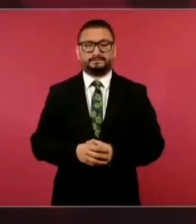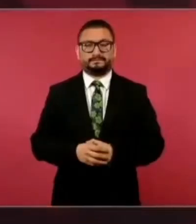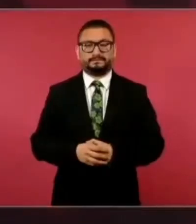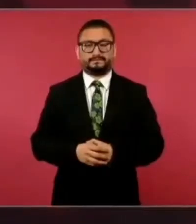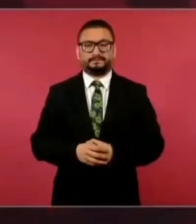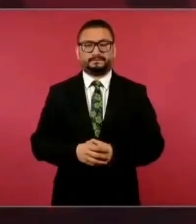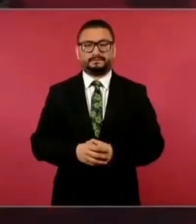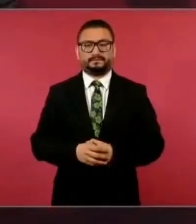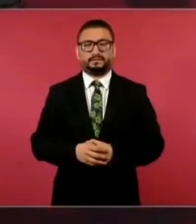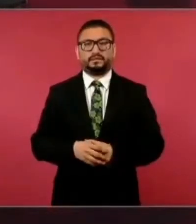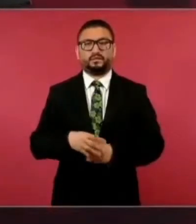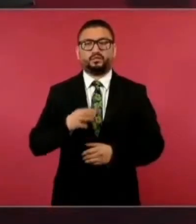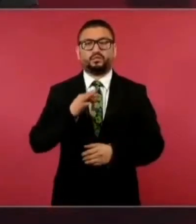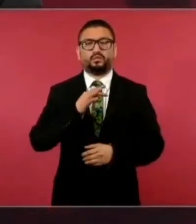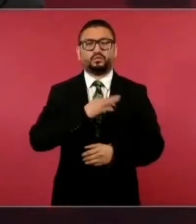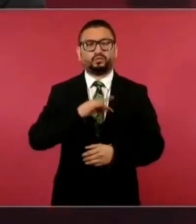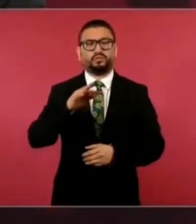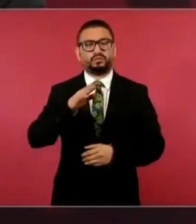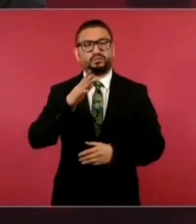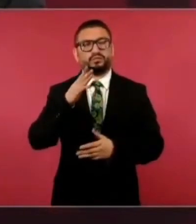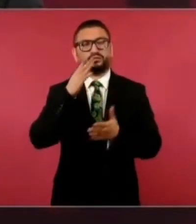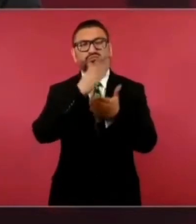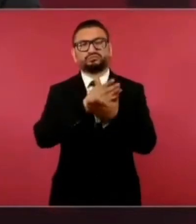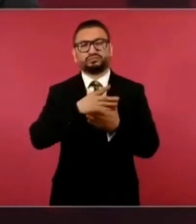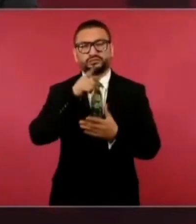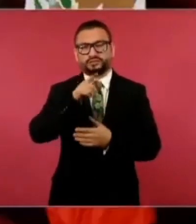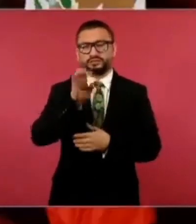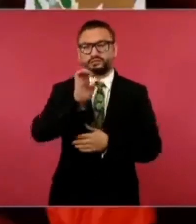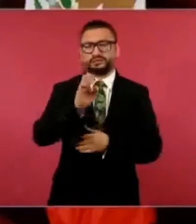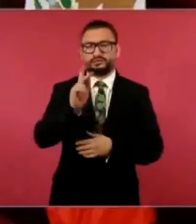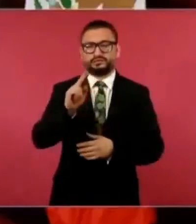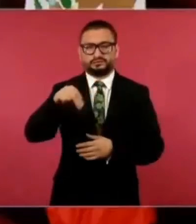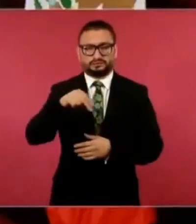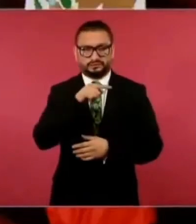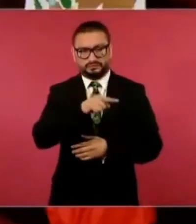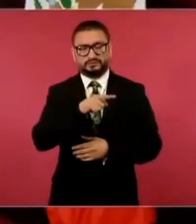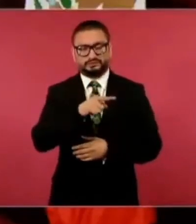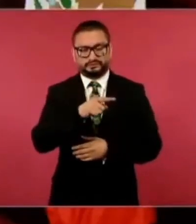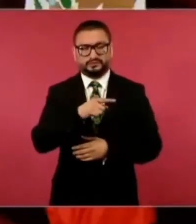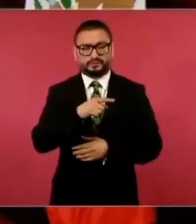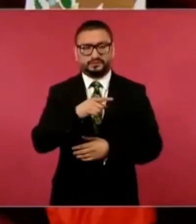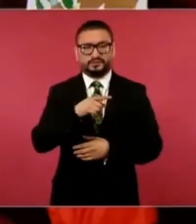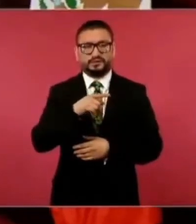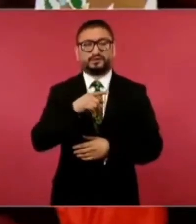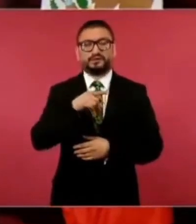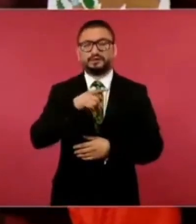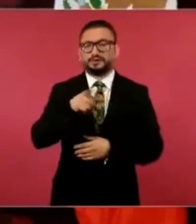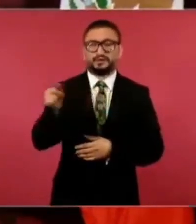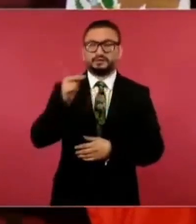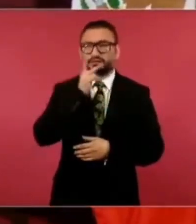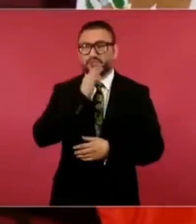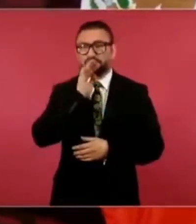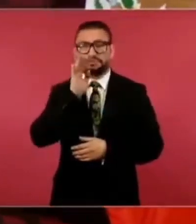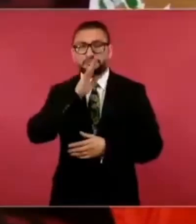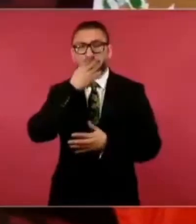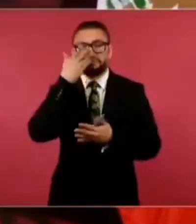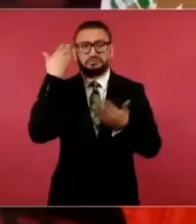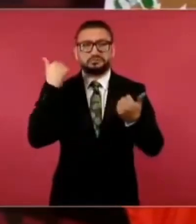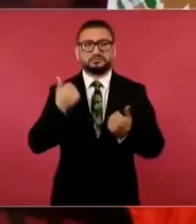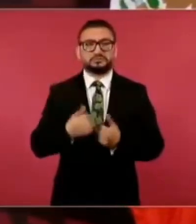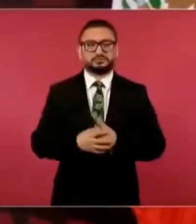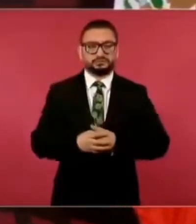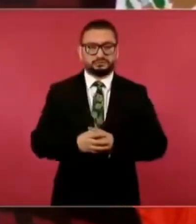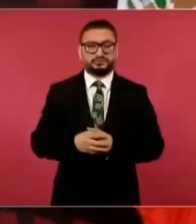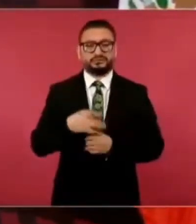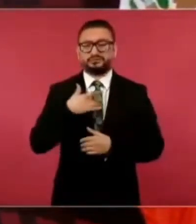Fueron a entrevistarse con Peña, con el Liceo Peña, y estoy seguro que los padres ni siquiera lo supieron.